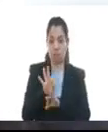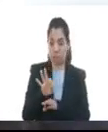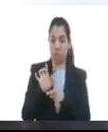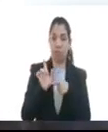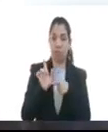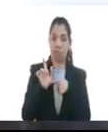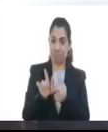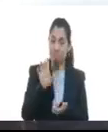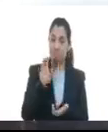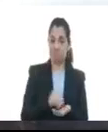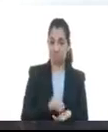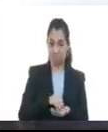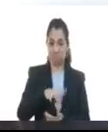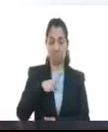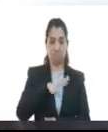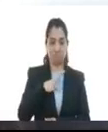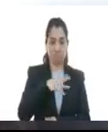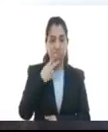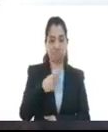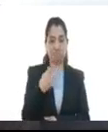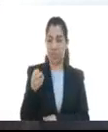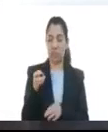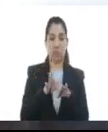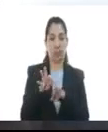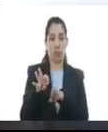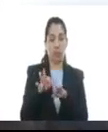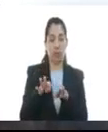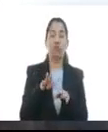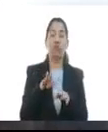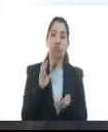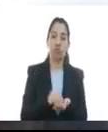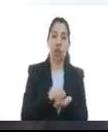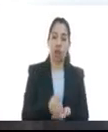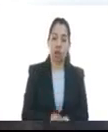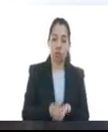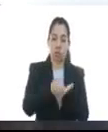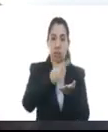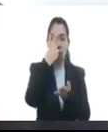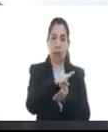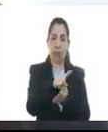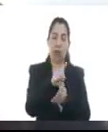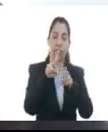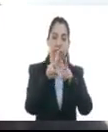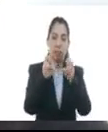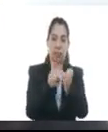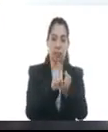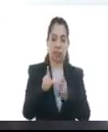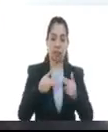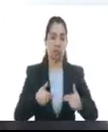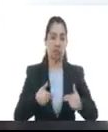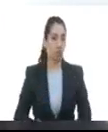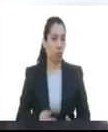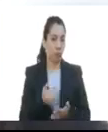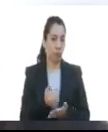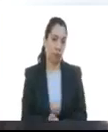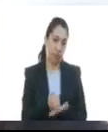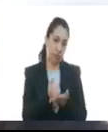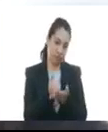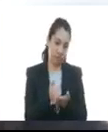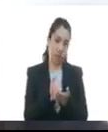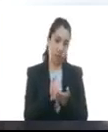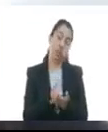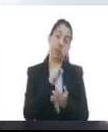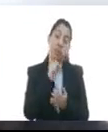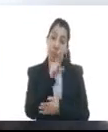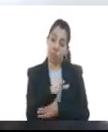contribuyen a seguir trabajando la agenda de derechos humanos, ¿no? Y que a la luz de lo que viene del país, sin